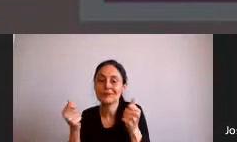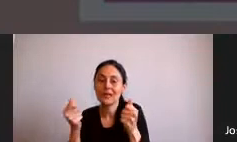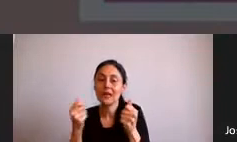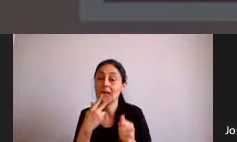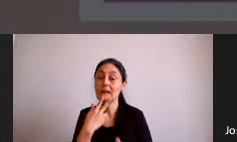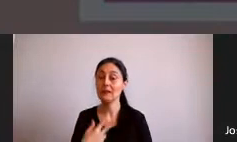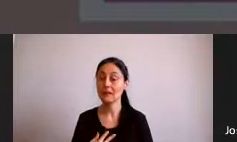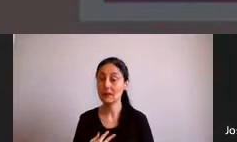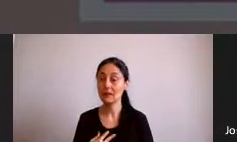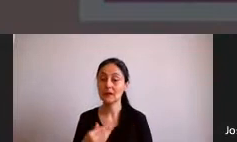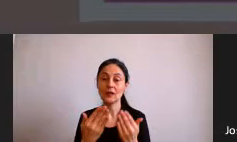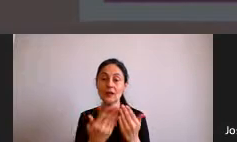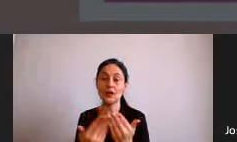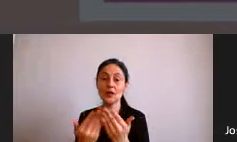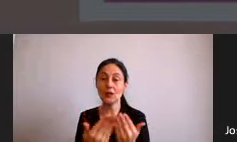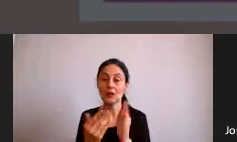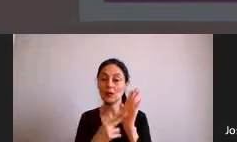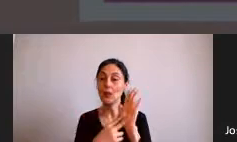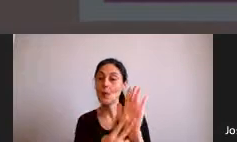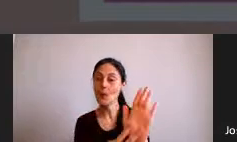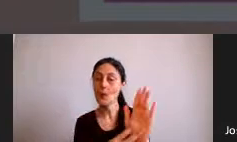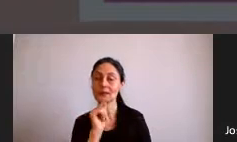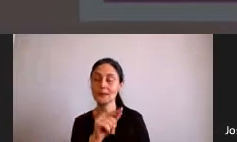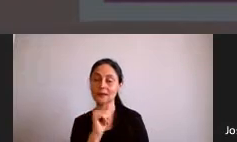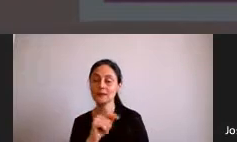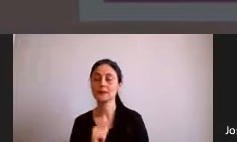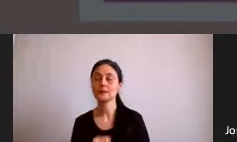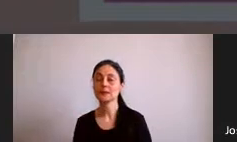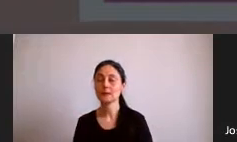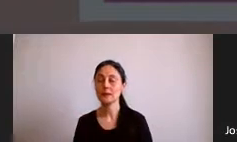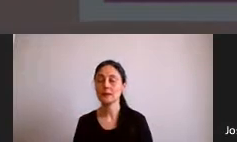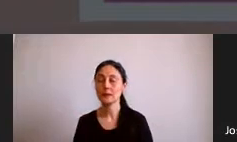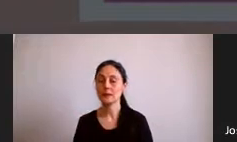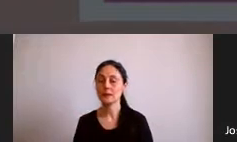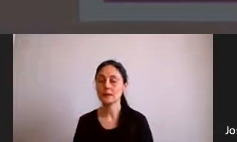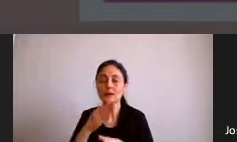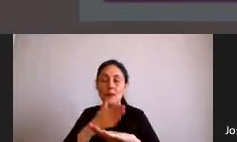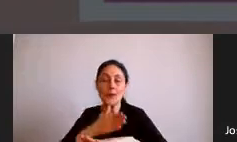demuestran eso. Y por eso se habla entonces de este síndrome post-COVID, etc.